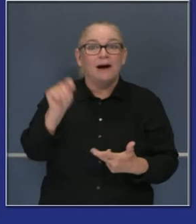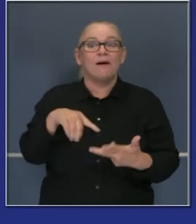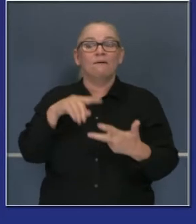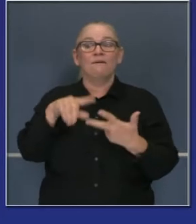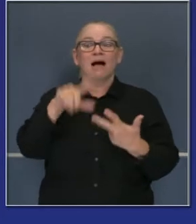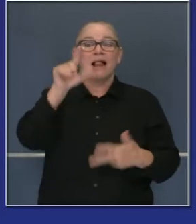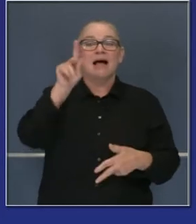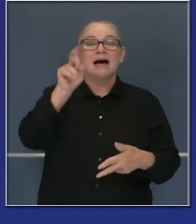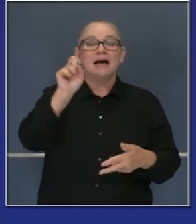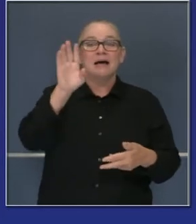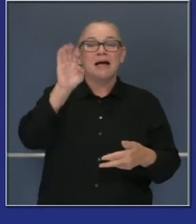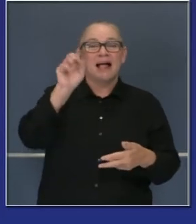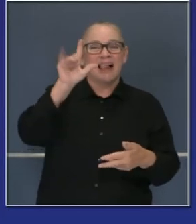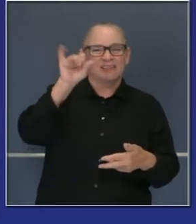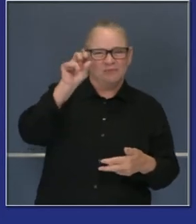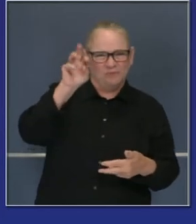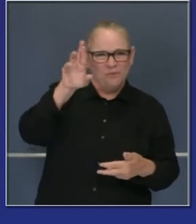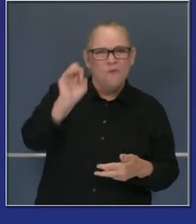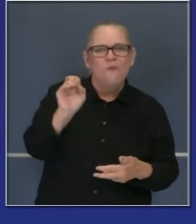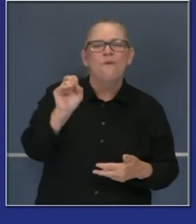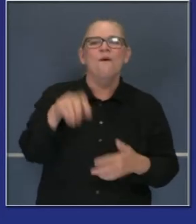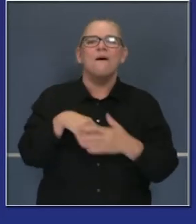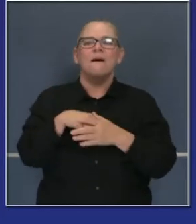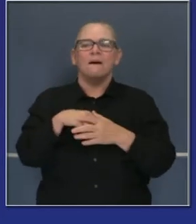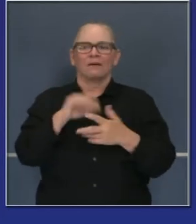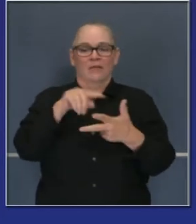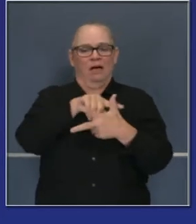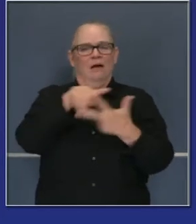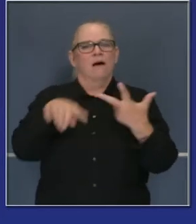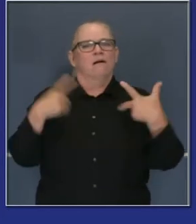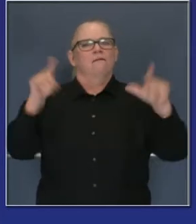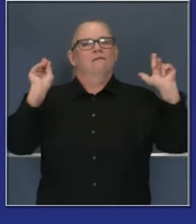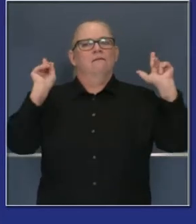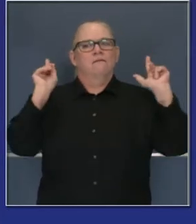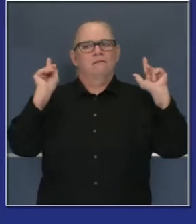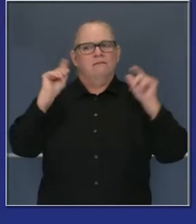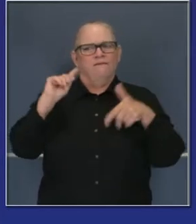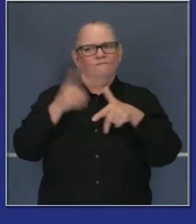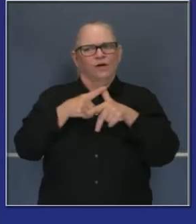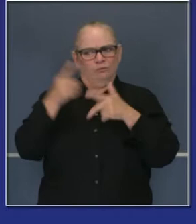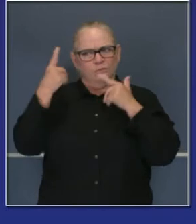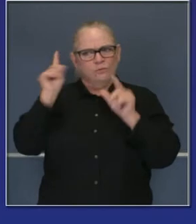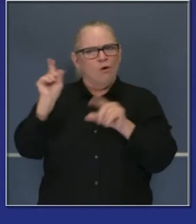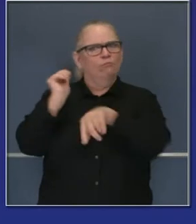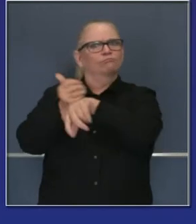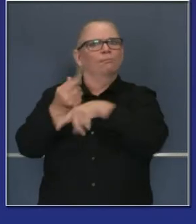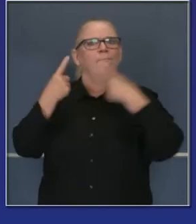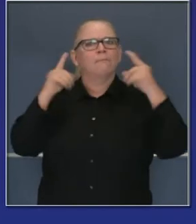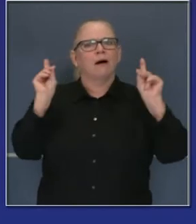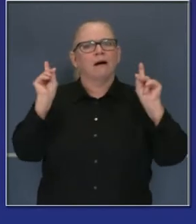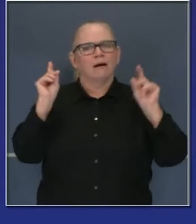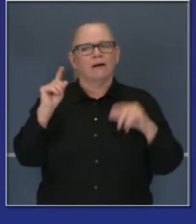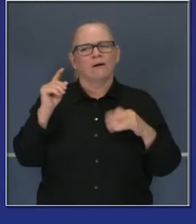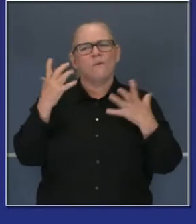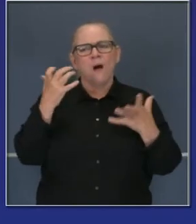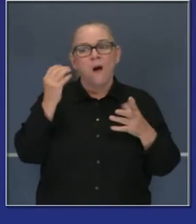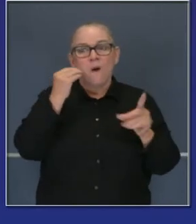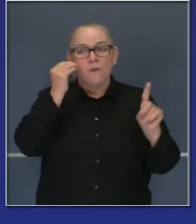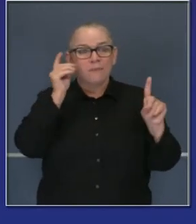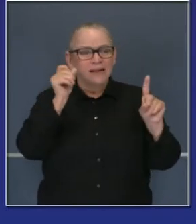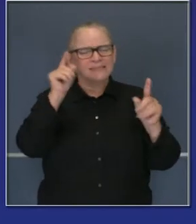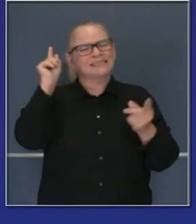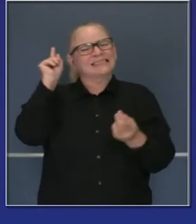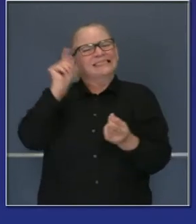elsinore ellos tienen objetivos en esta primera distribución de obtener de llegar a cero